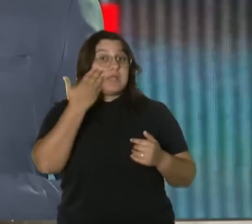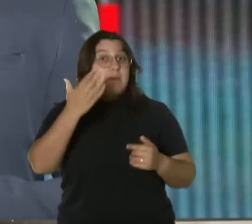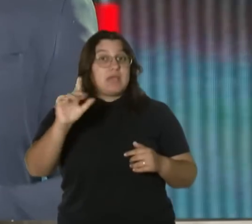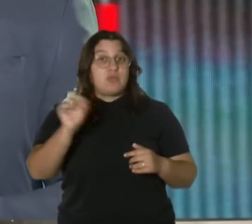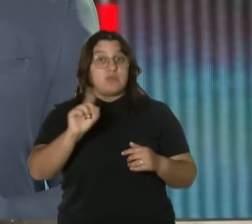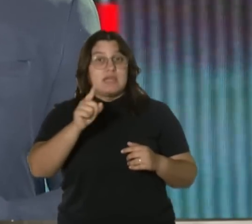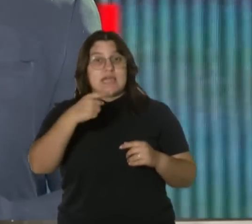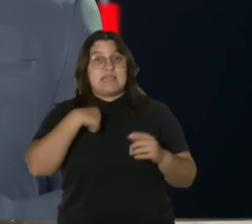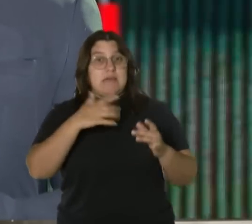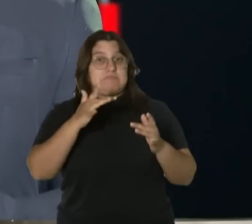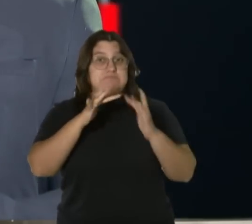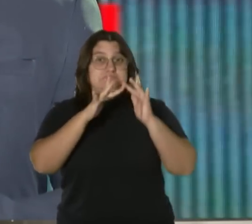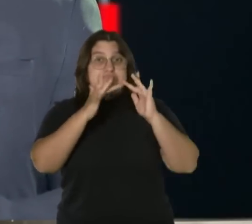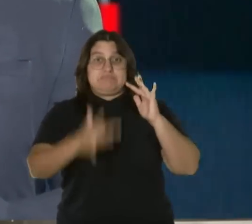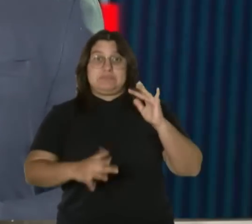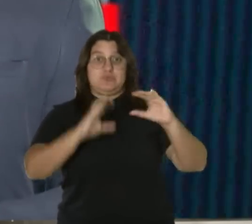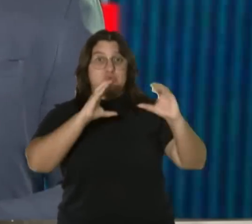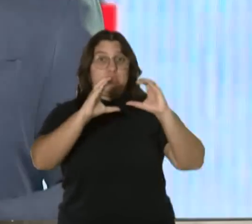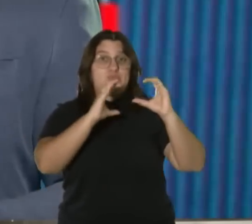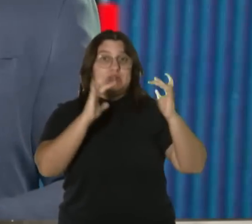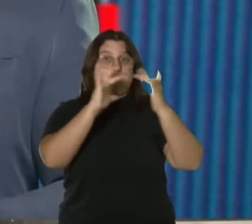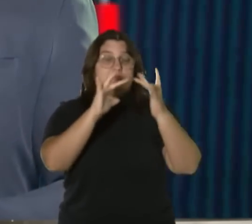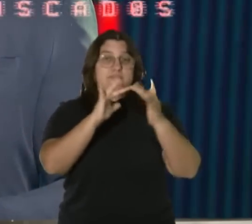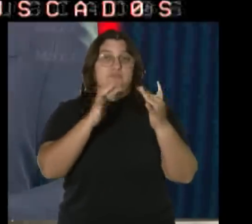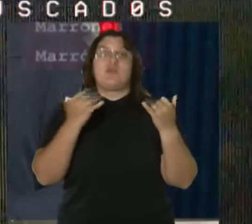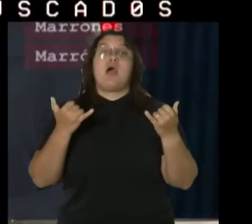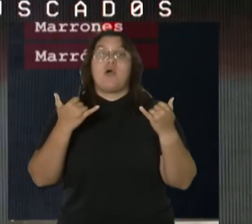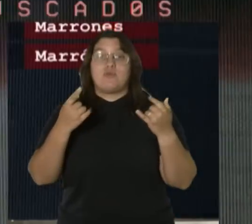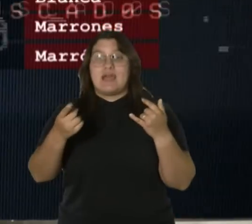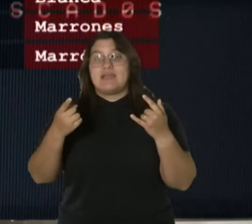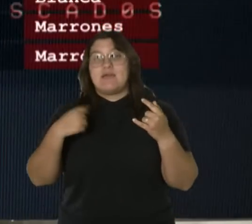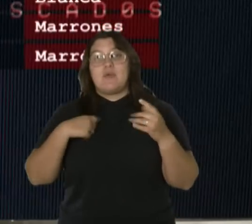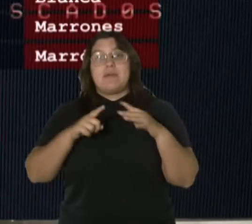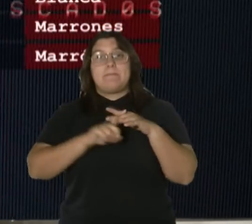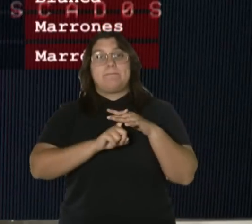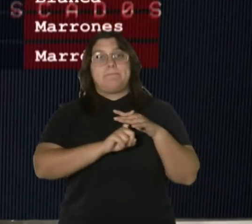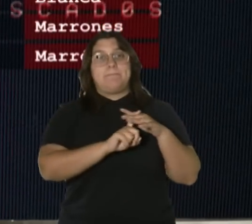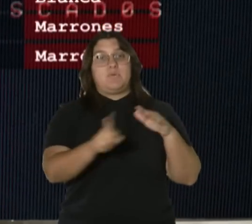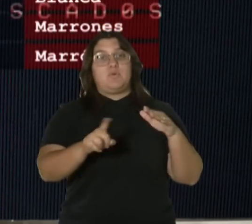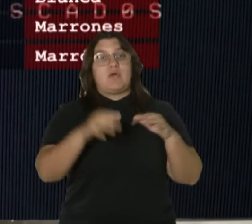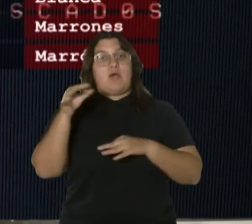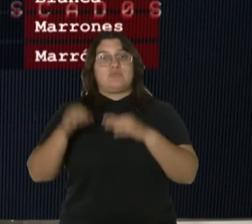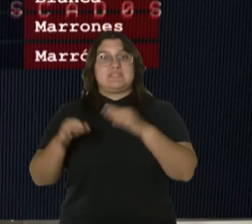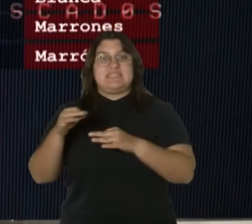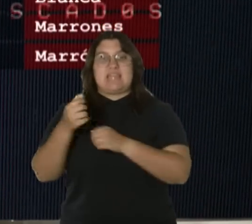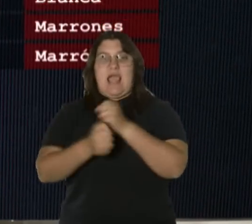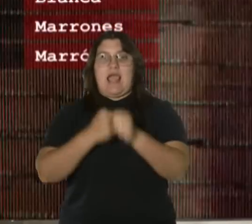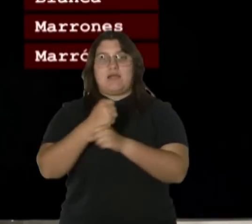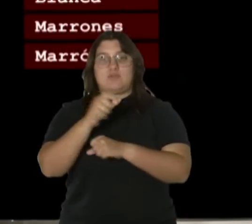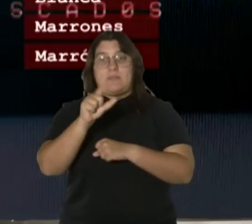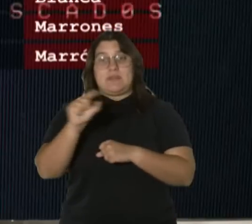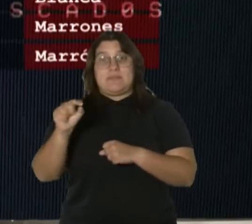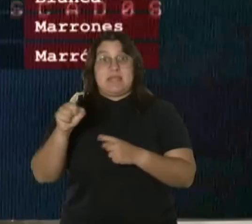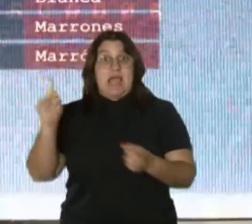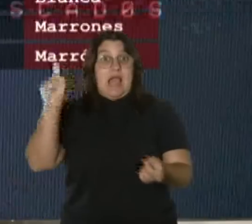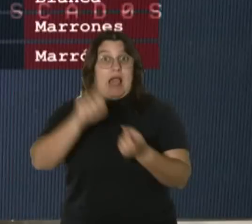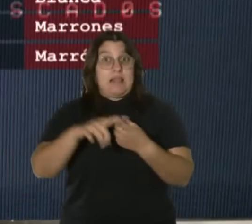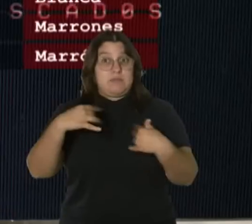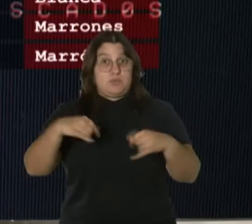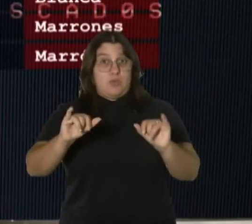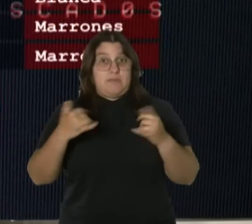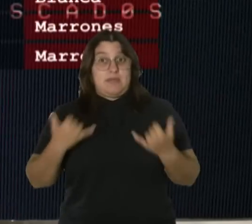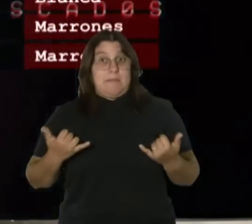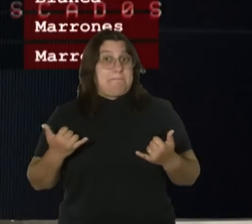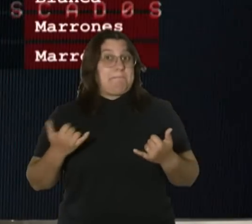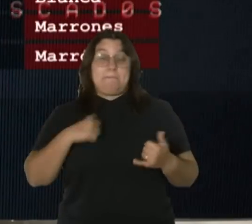ella ya dejó de comunicarse con el tribunal el tribunal la declaró prófuga de la justicia en el 2020 hasta el sol de hoy verdad ella ella